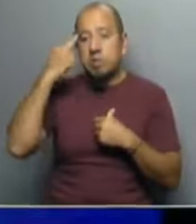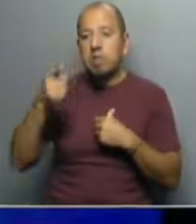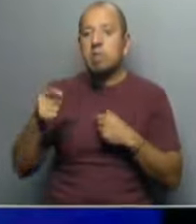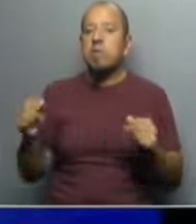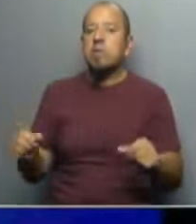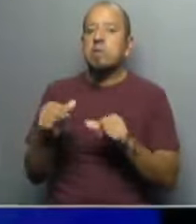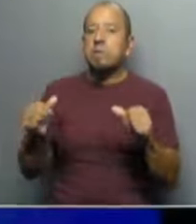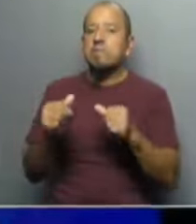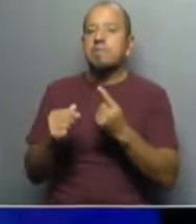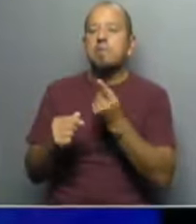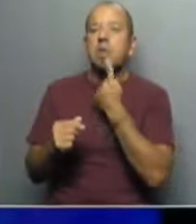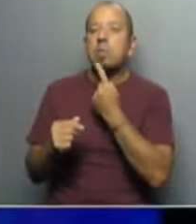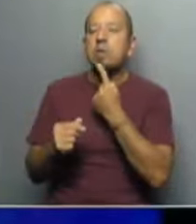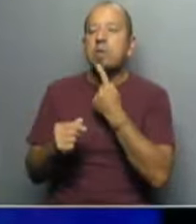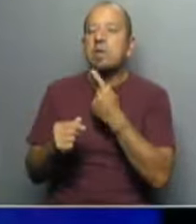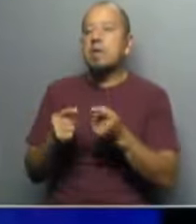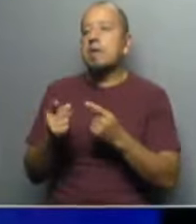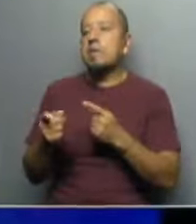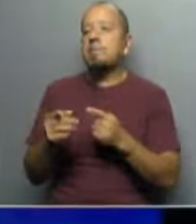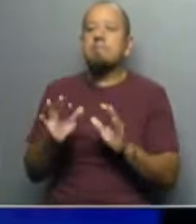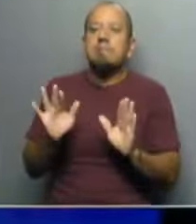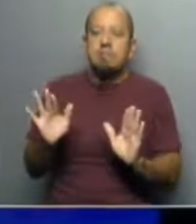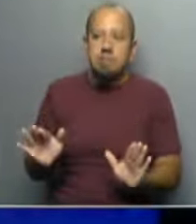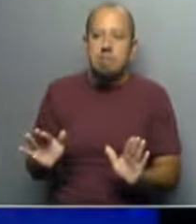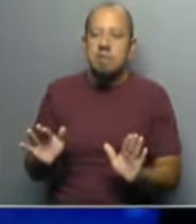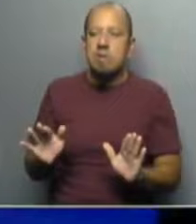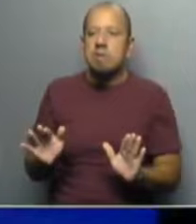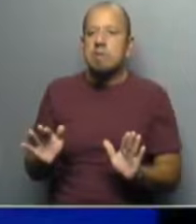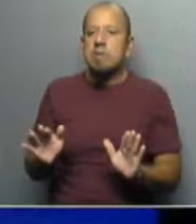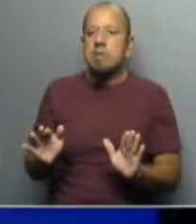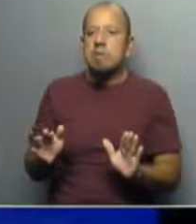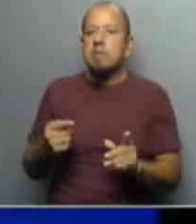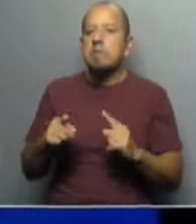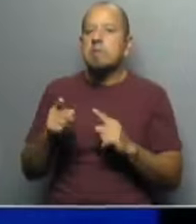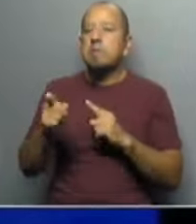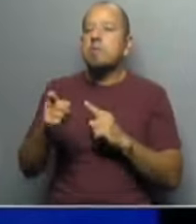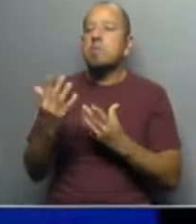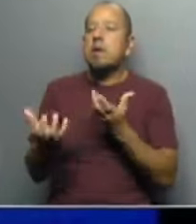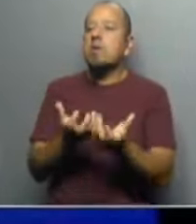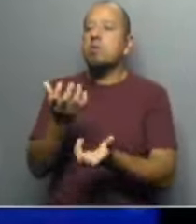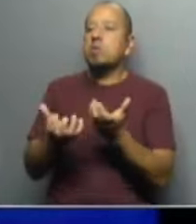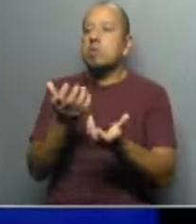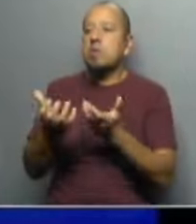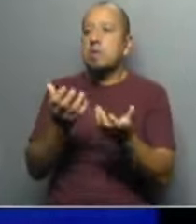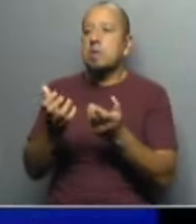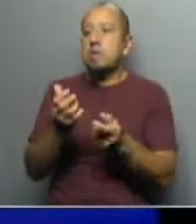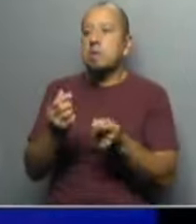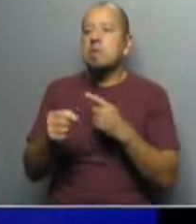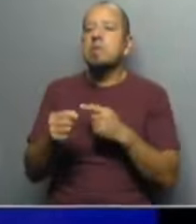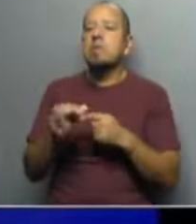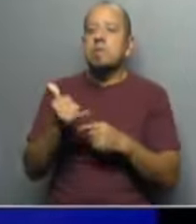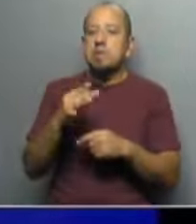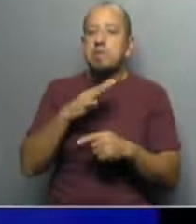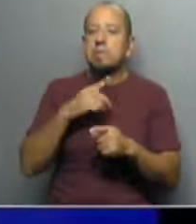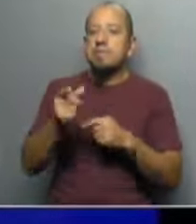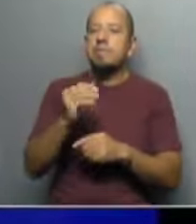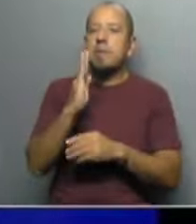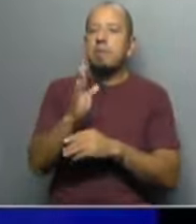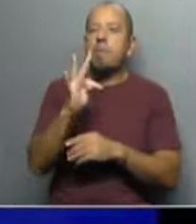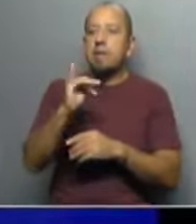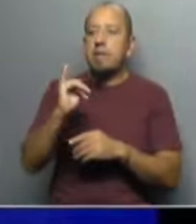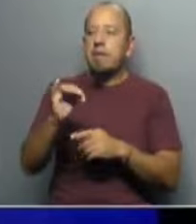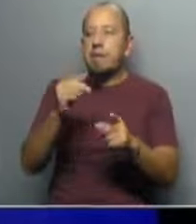generar una política, esto es casi a sotoboche, de una cocina comunitaria, si bien ya tenemos en el PTI, Parque